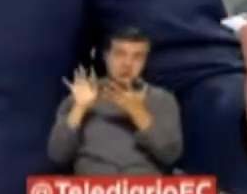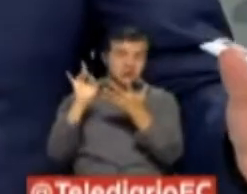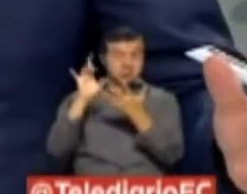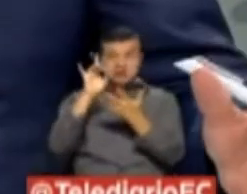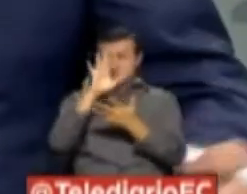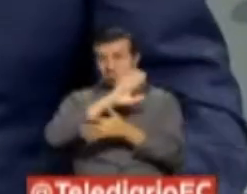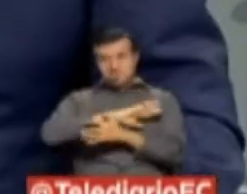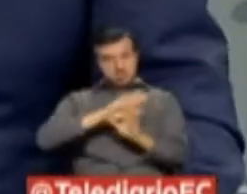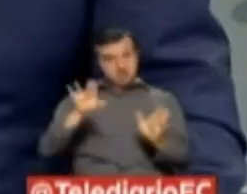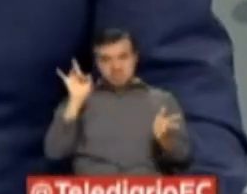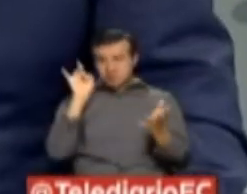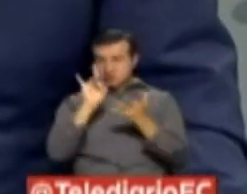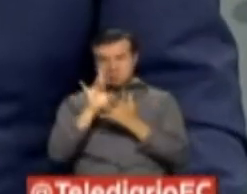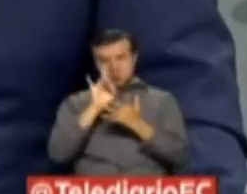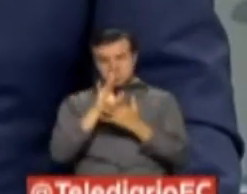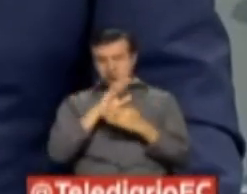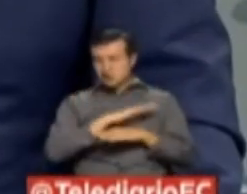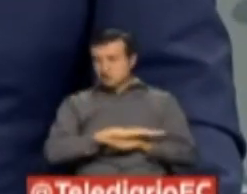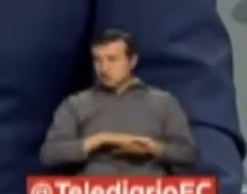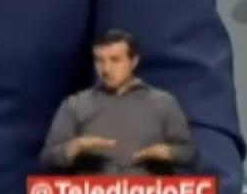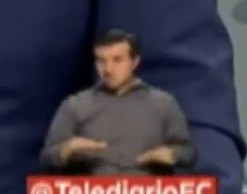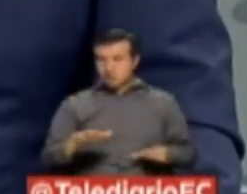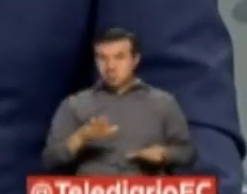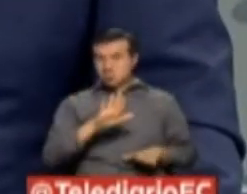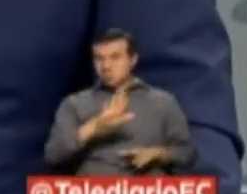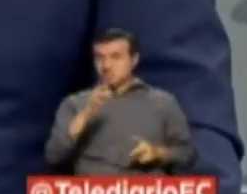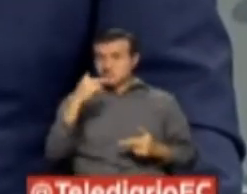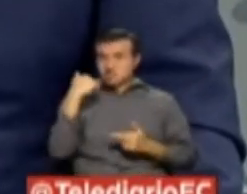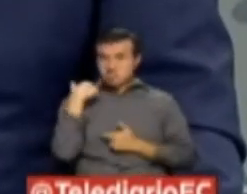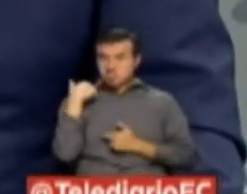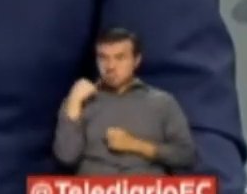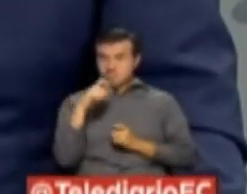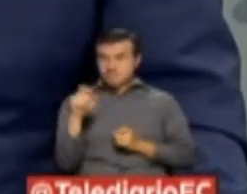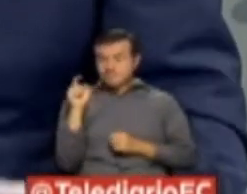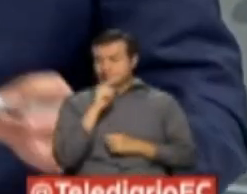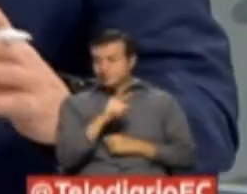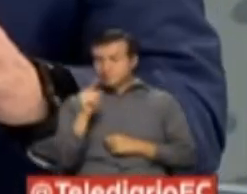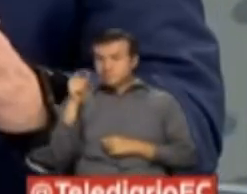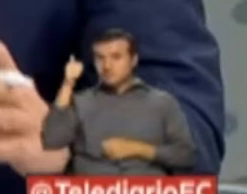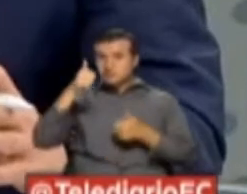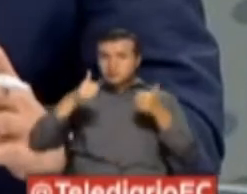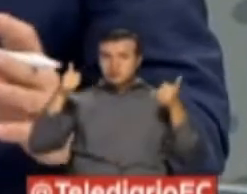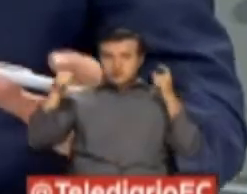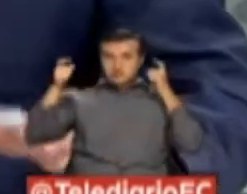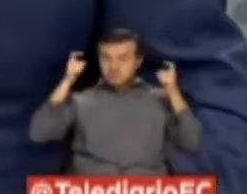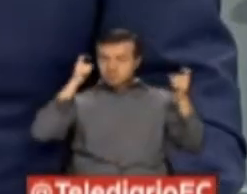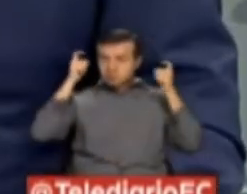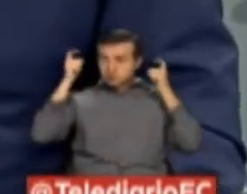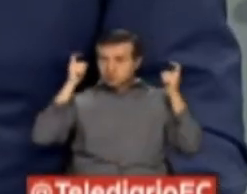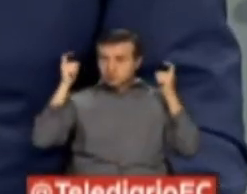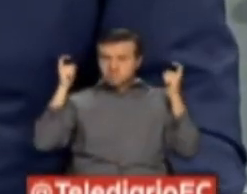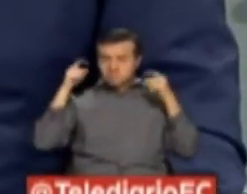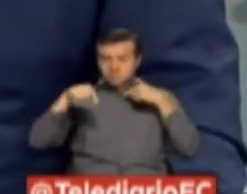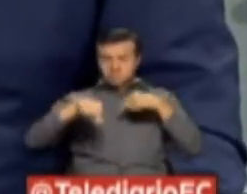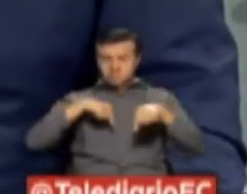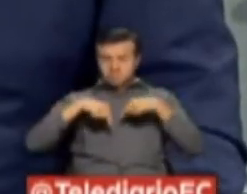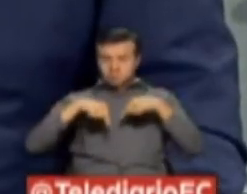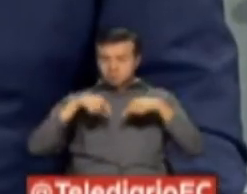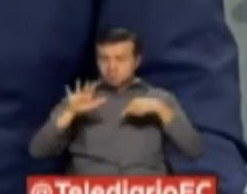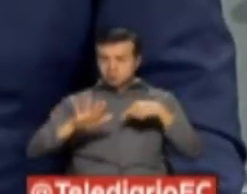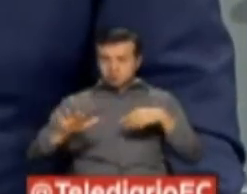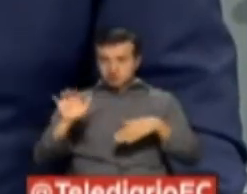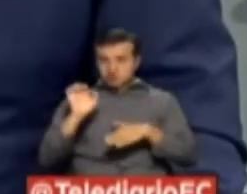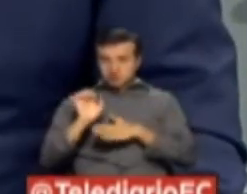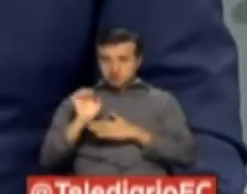haber destituido directamente a los responsables de la cúpula del control del tránsito en el